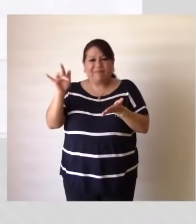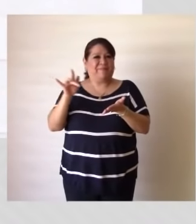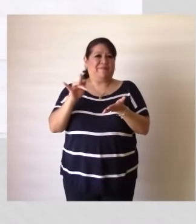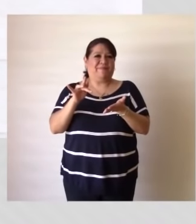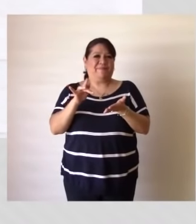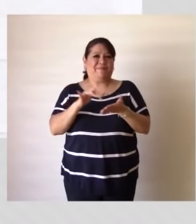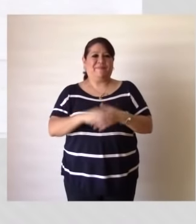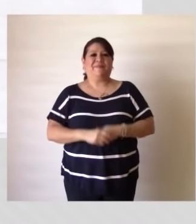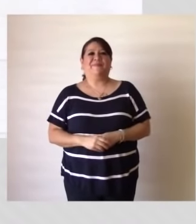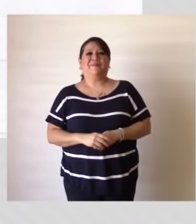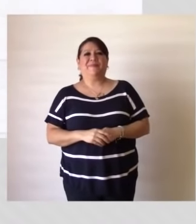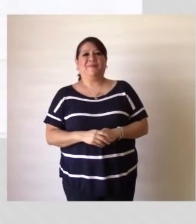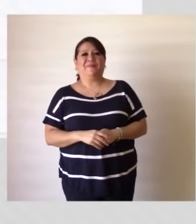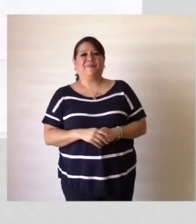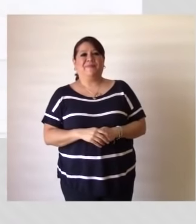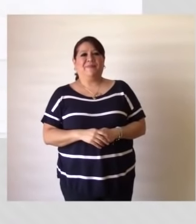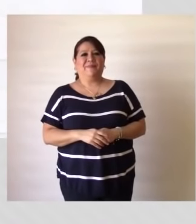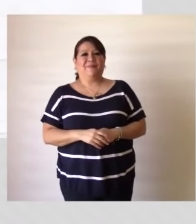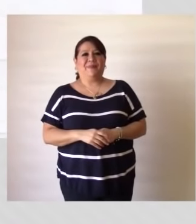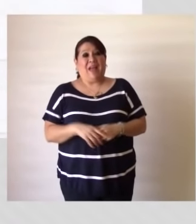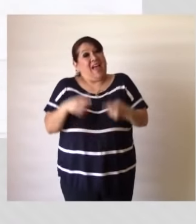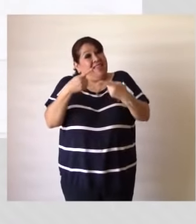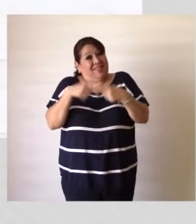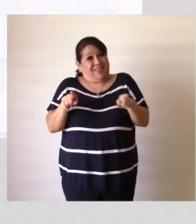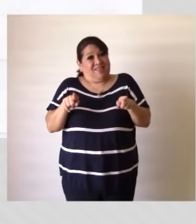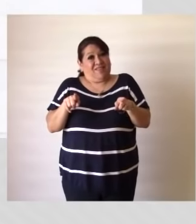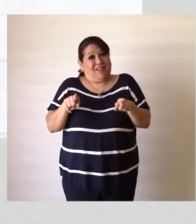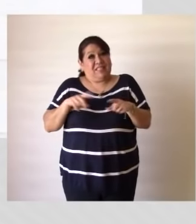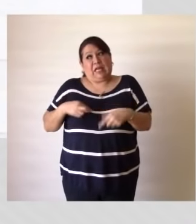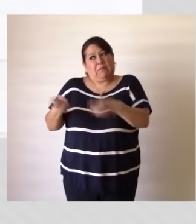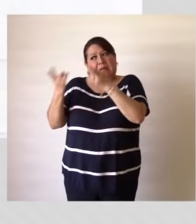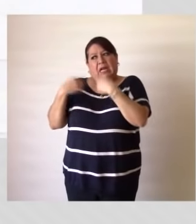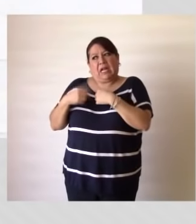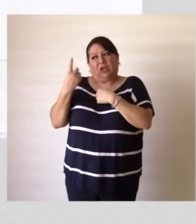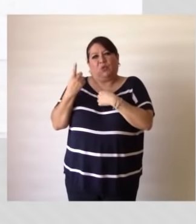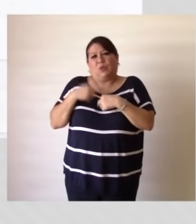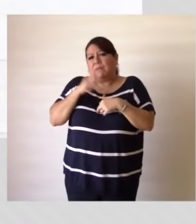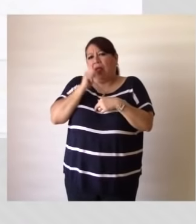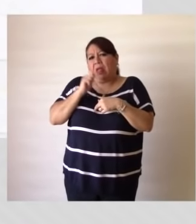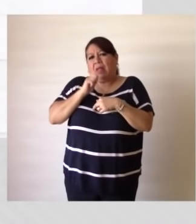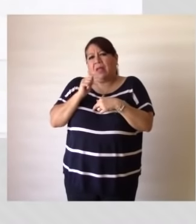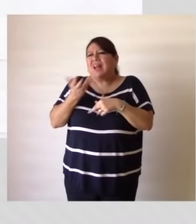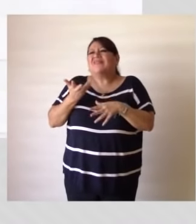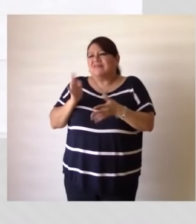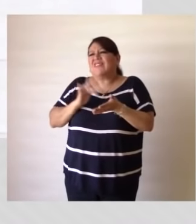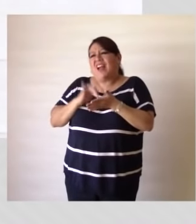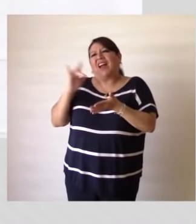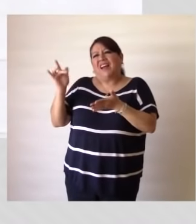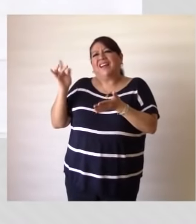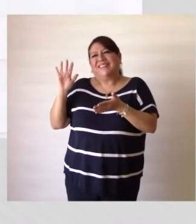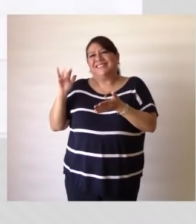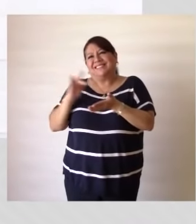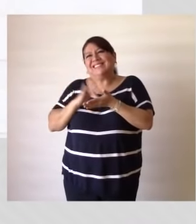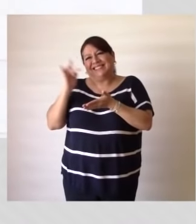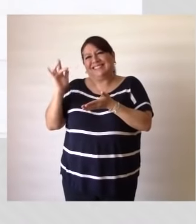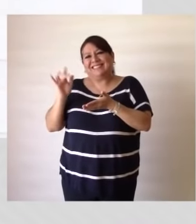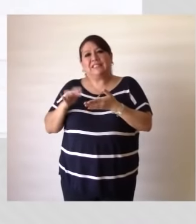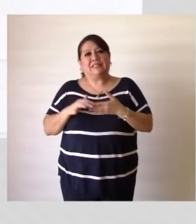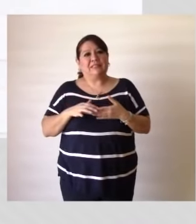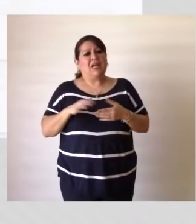diferencia de cuando te regalan una paleta que lo agradeces una ocasión o tal vez dos porque porque lo que